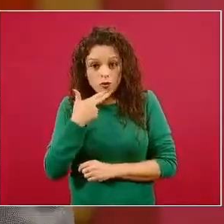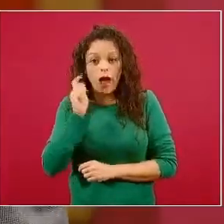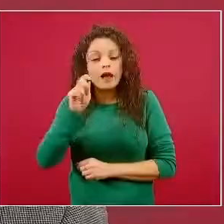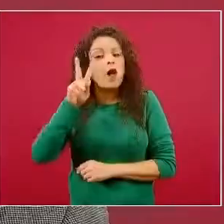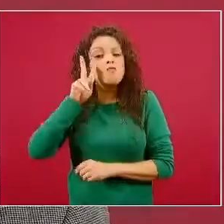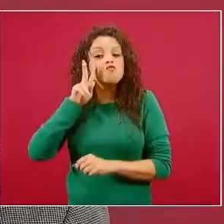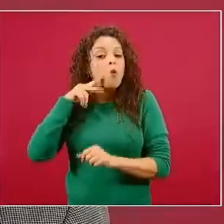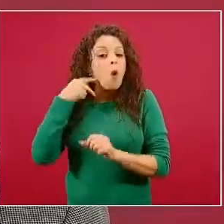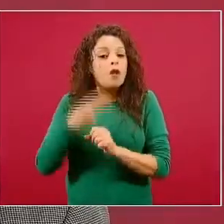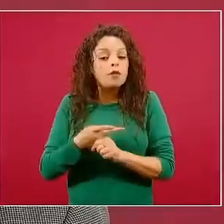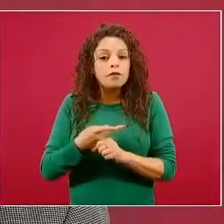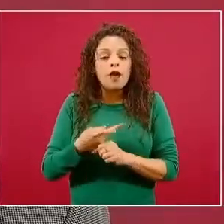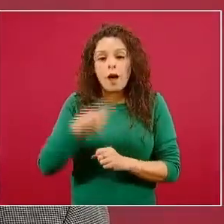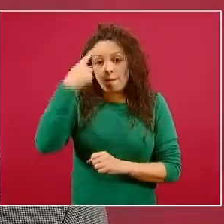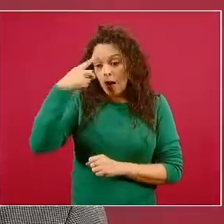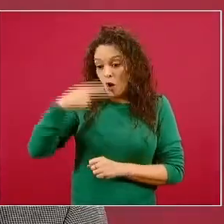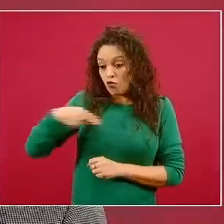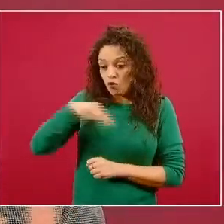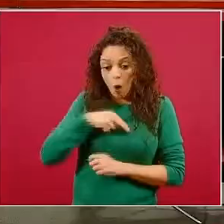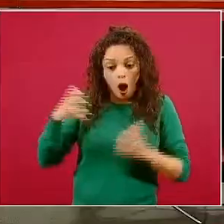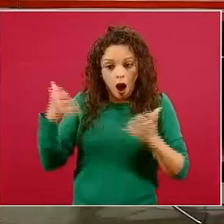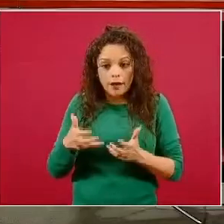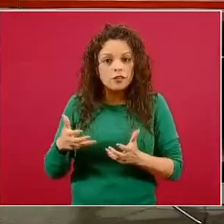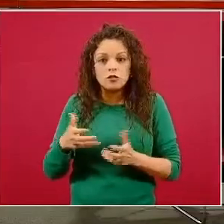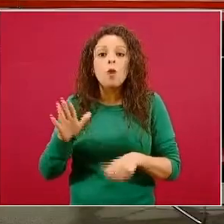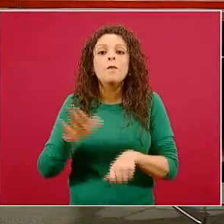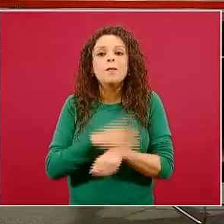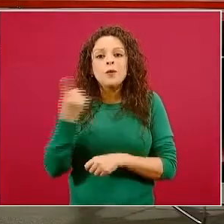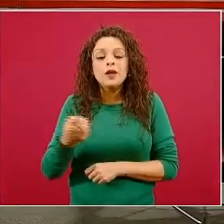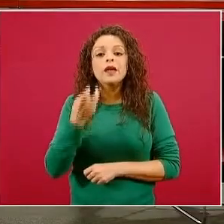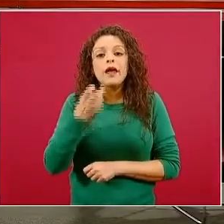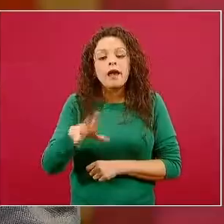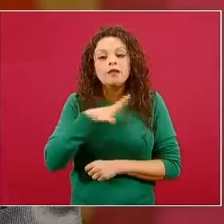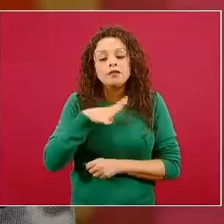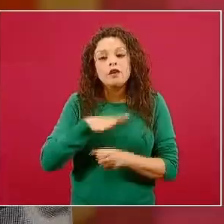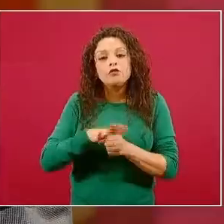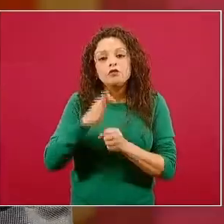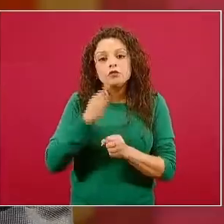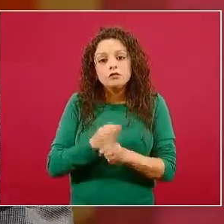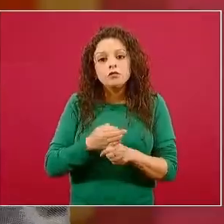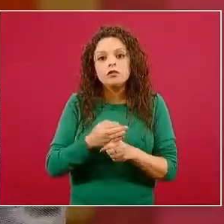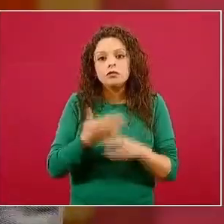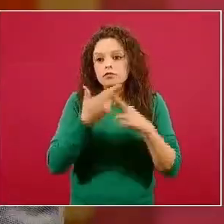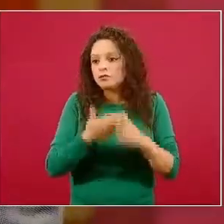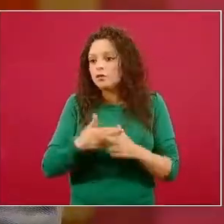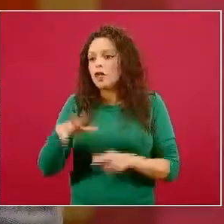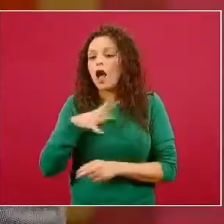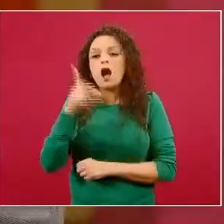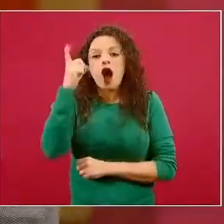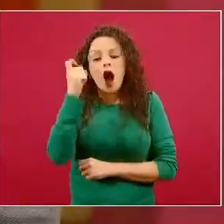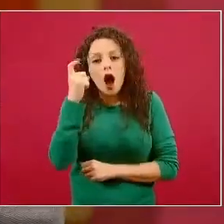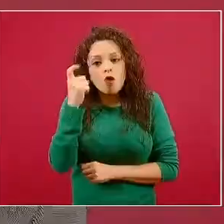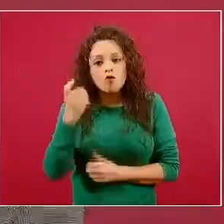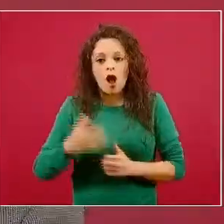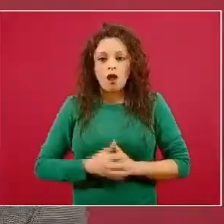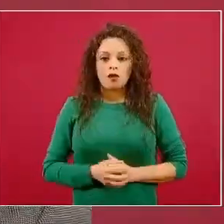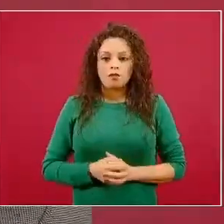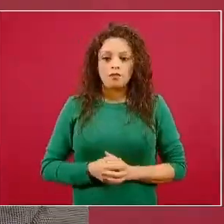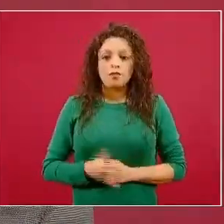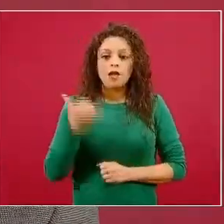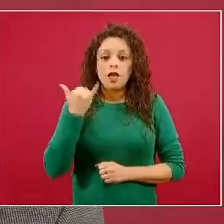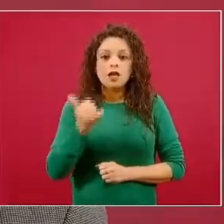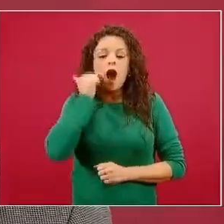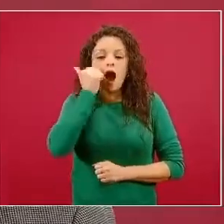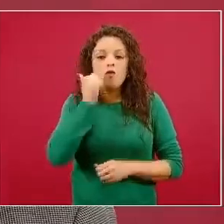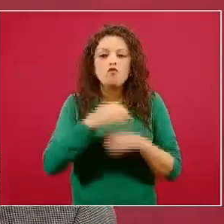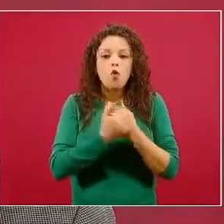voluntario de nuestra conducta, sino porque además hay acceso suficiente a agua potable y hay, de agua y